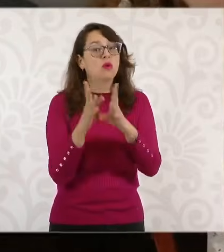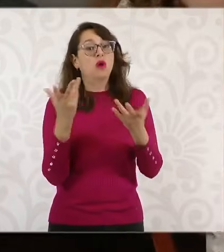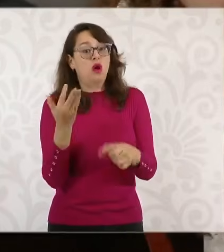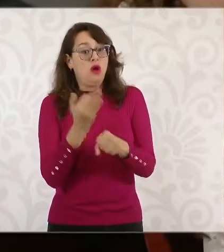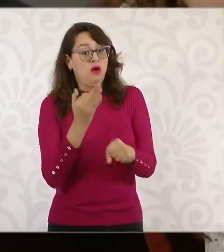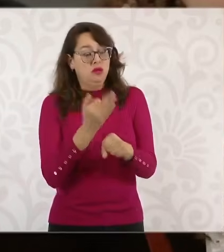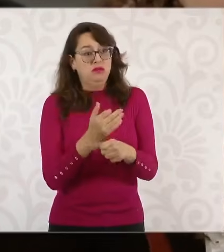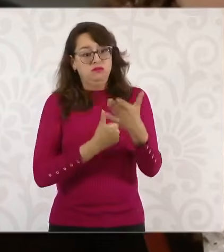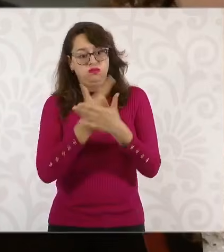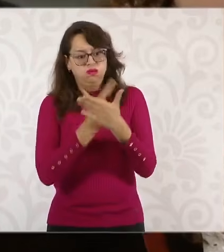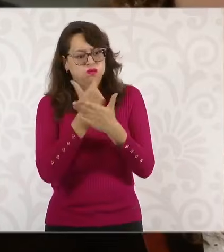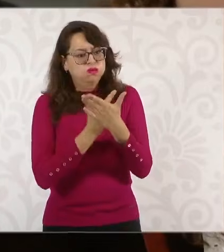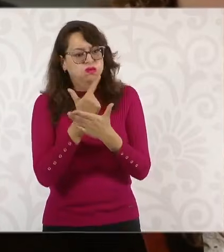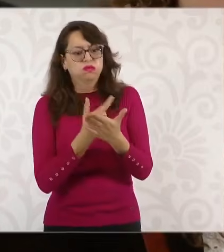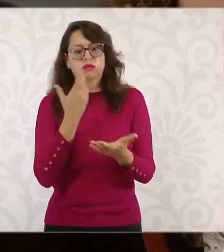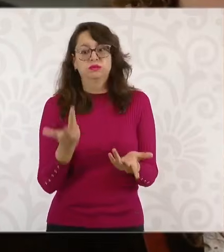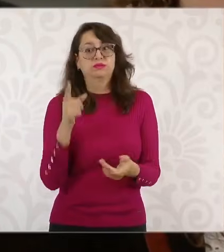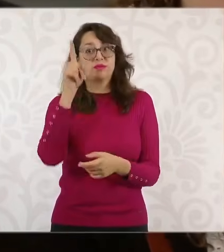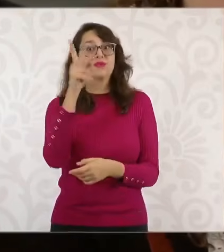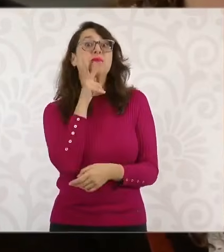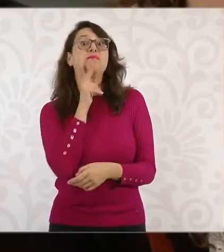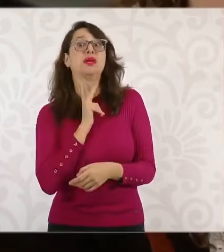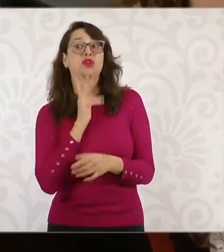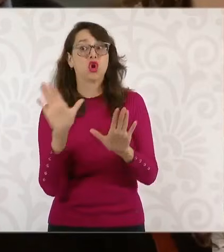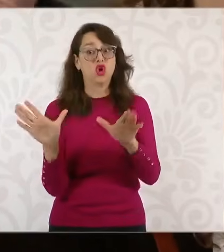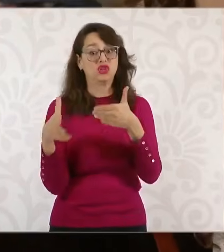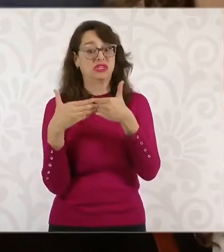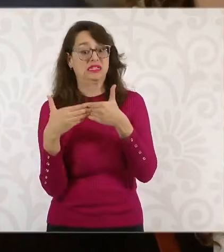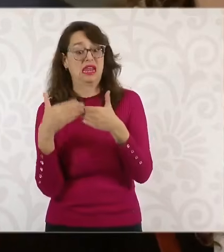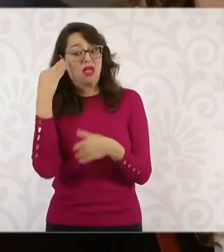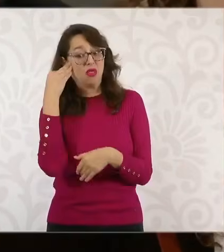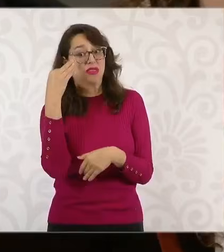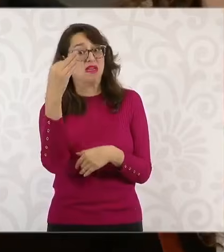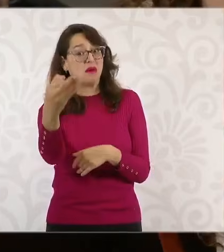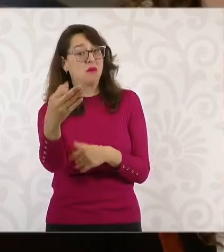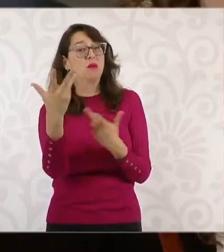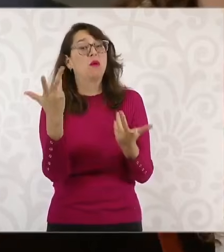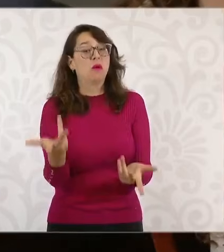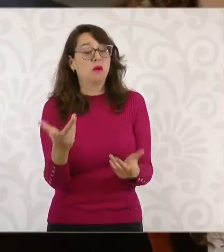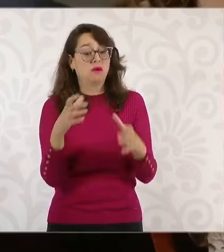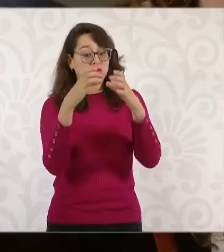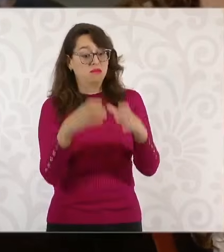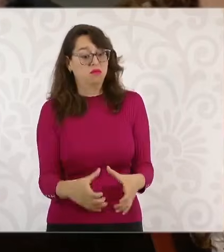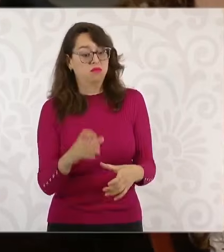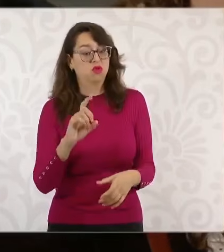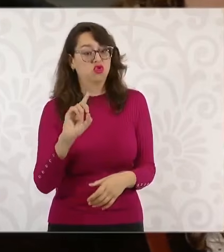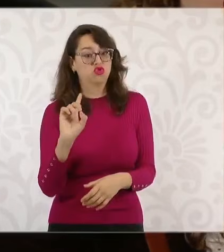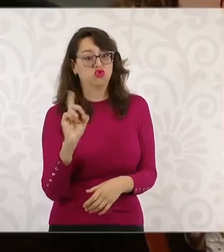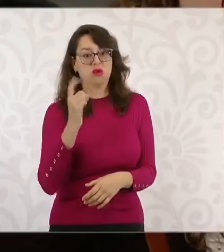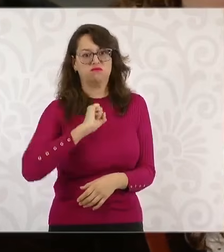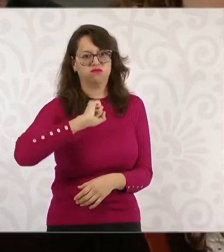think tanks importantes hablando de que si el estrecho de Hormuz se mantiene cerrado ante un tiempo prolongado, podría llegar a $100 el precio del barril de